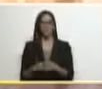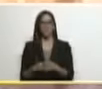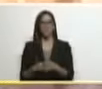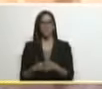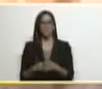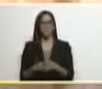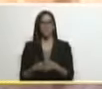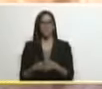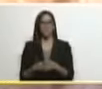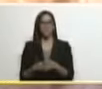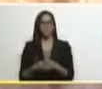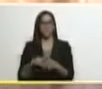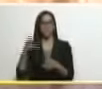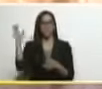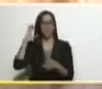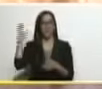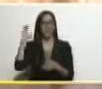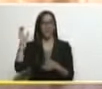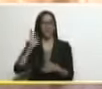caroreño y caraqueño.